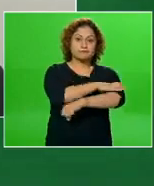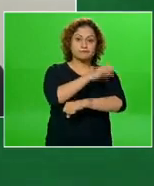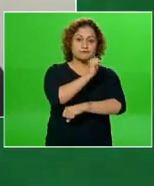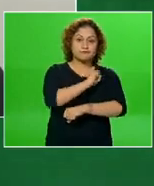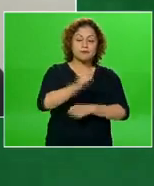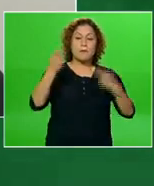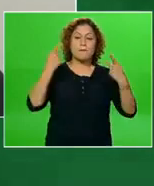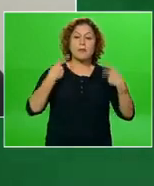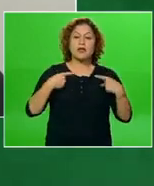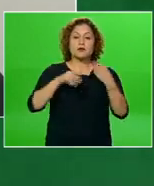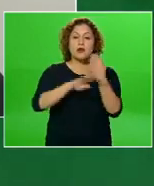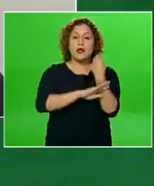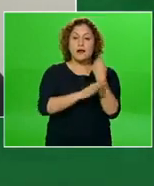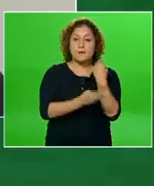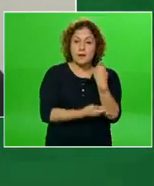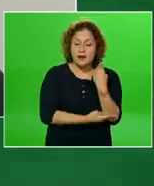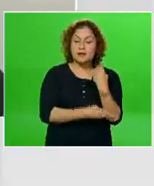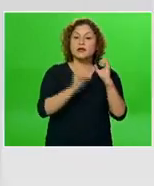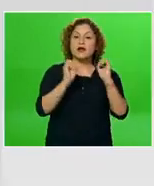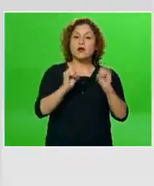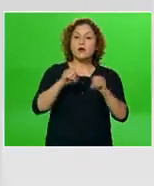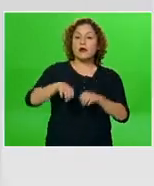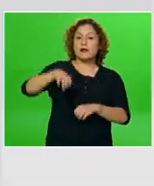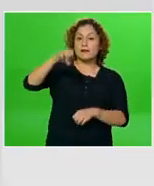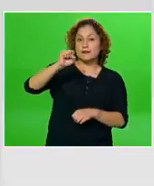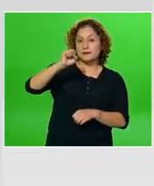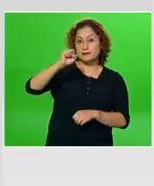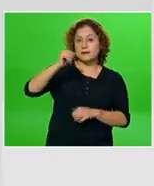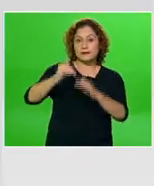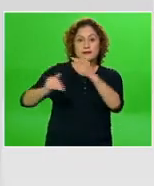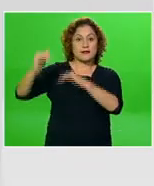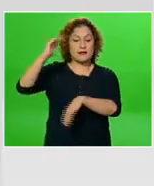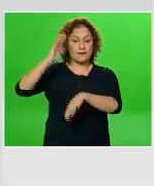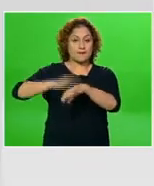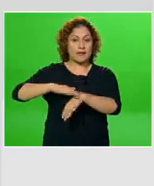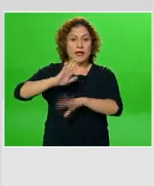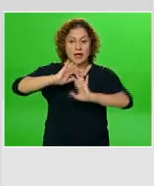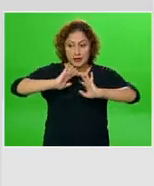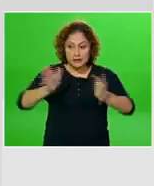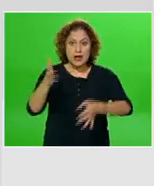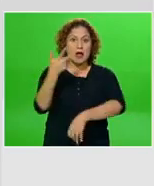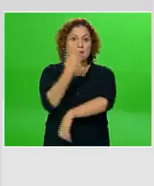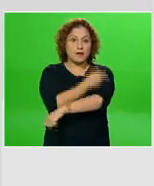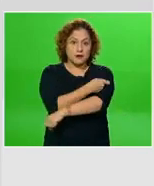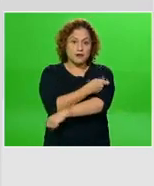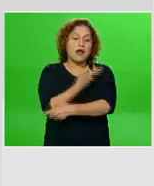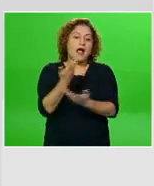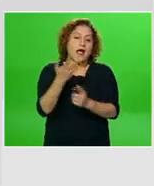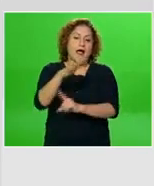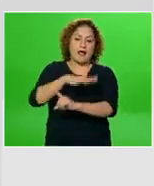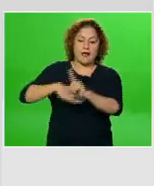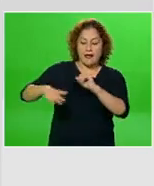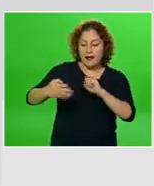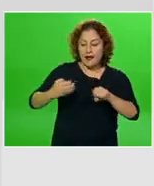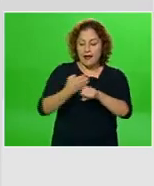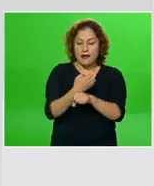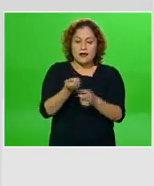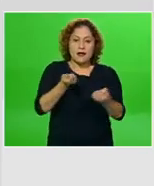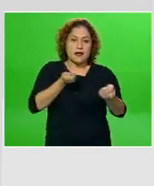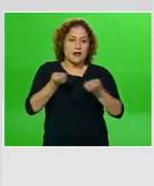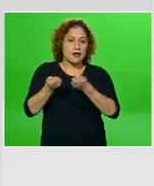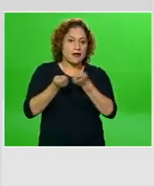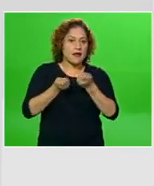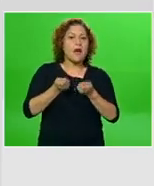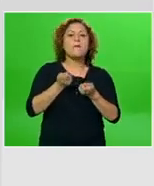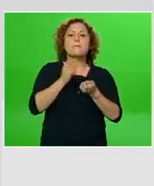60 o más años de edad al estar vacunados pues obviamente entonces también vamos a controlar el